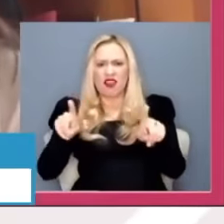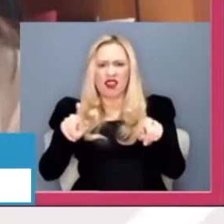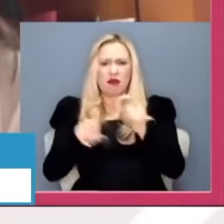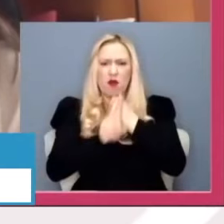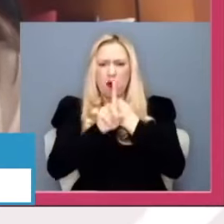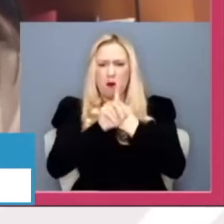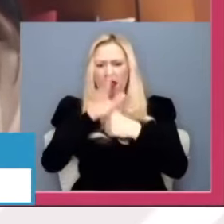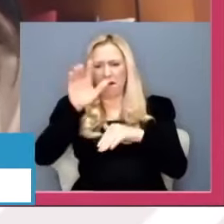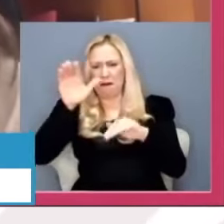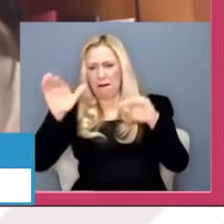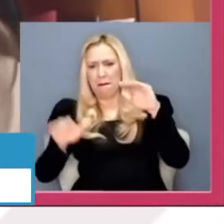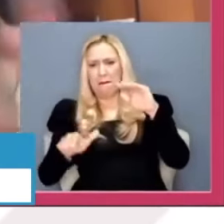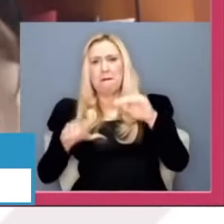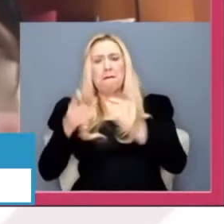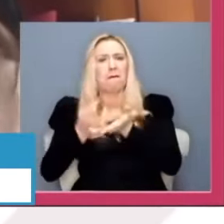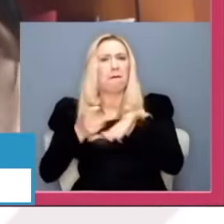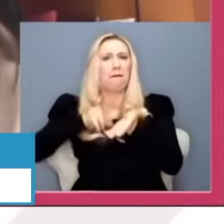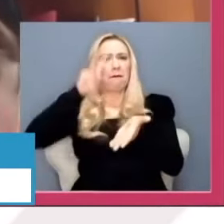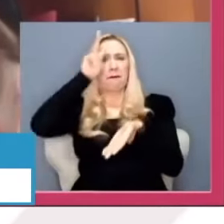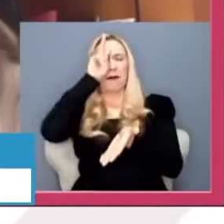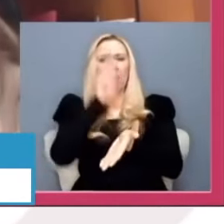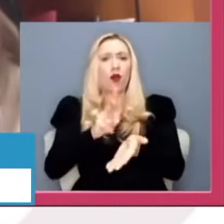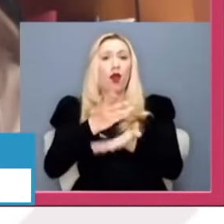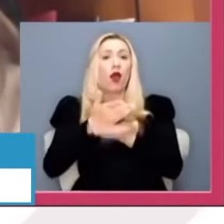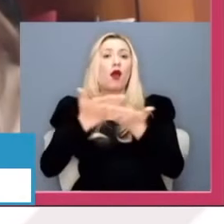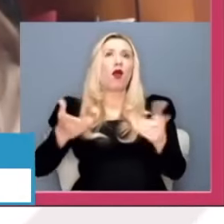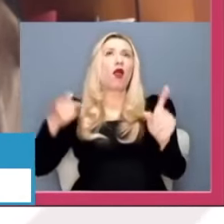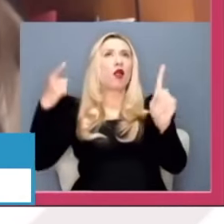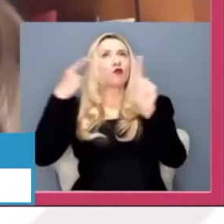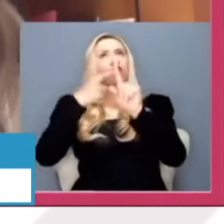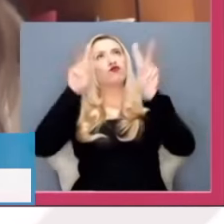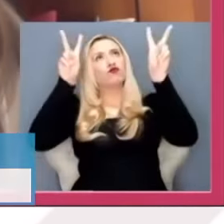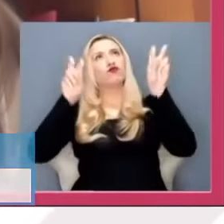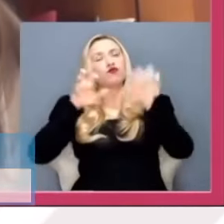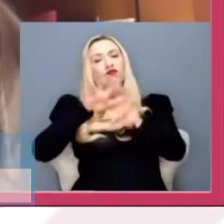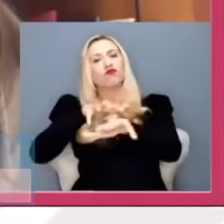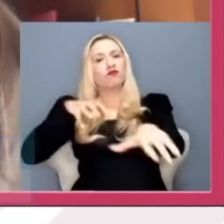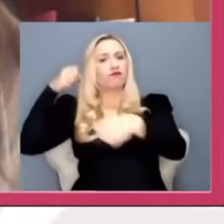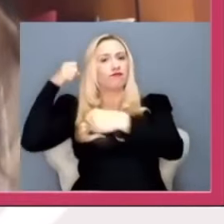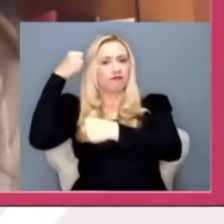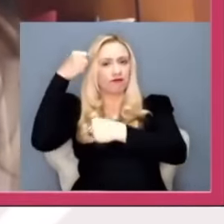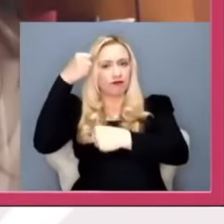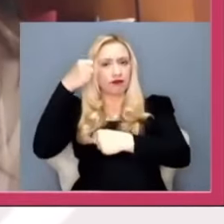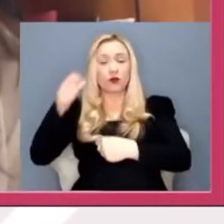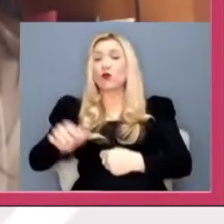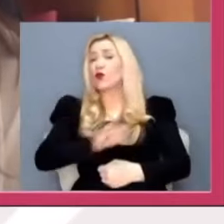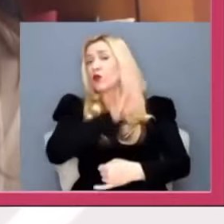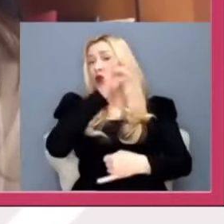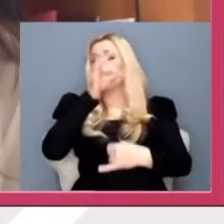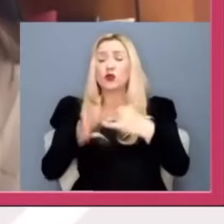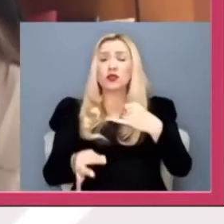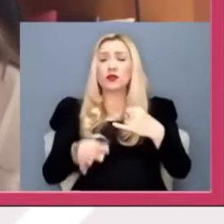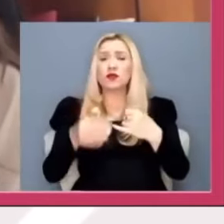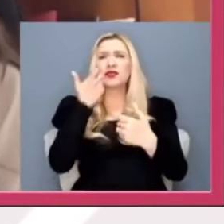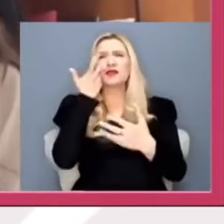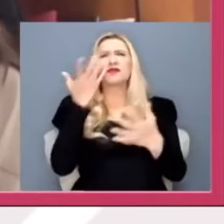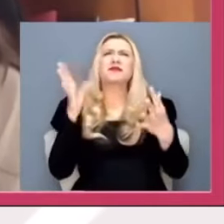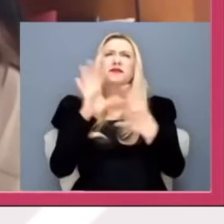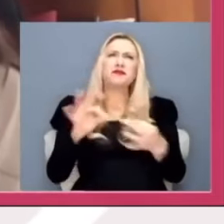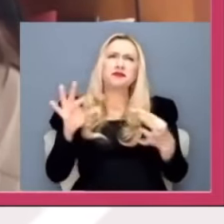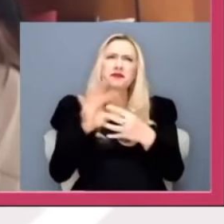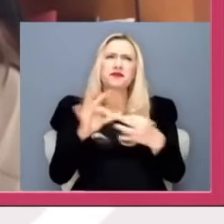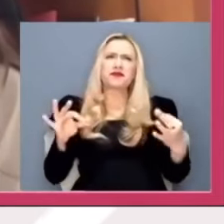todo cuál va a ser el lema, cuál va a ser el motivo de la marcha de este año. Y bueno, para cerrar, me gustaría